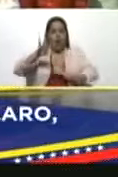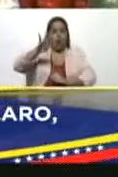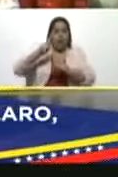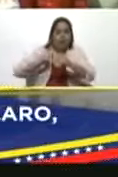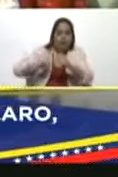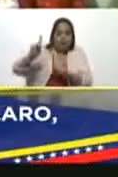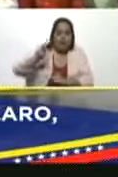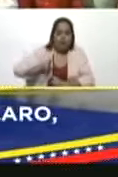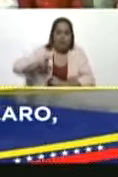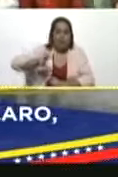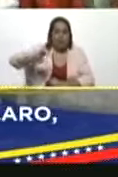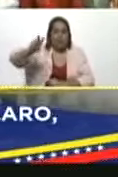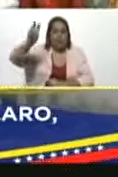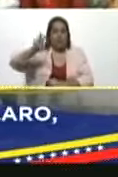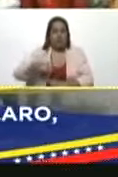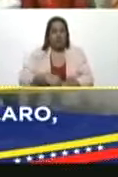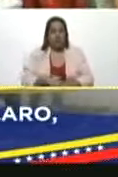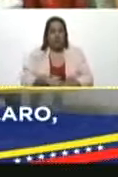arriba.